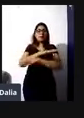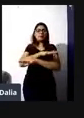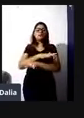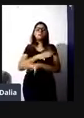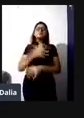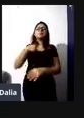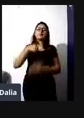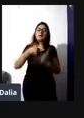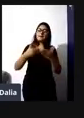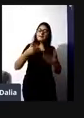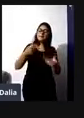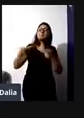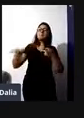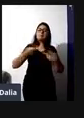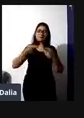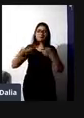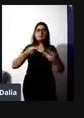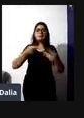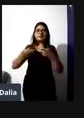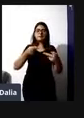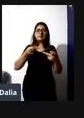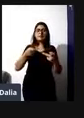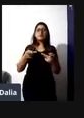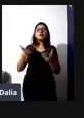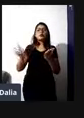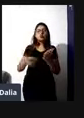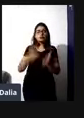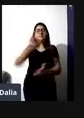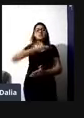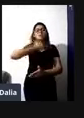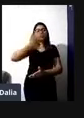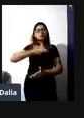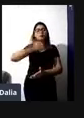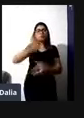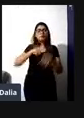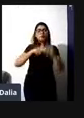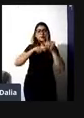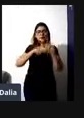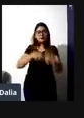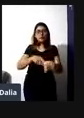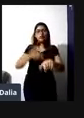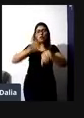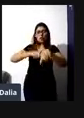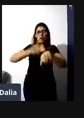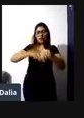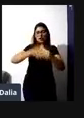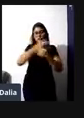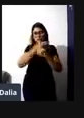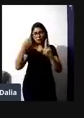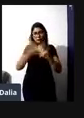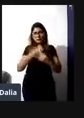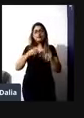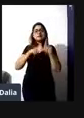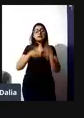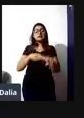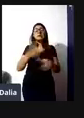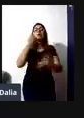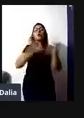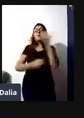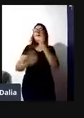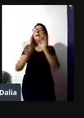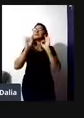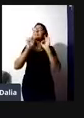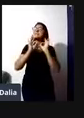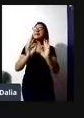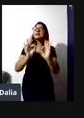preparando desde ahorita, hay que recuperar esos hábitos, hay que recuperar esos horarios, hay que alimentarnos muy, muy